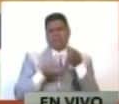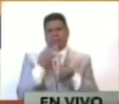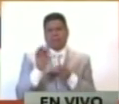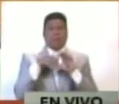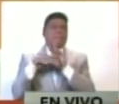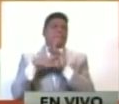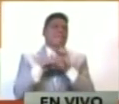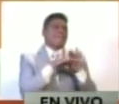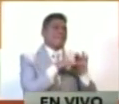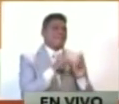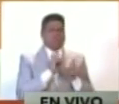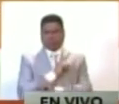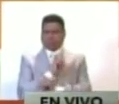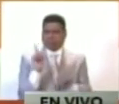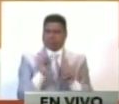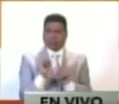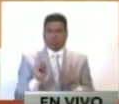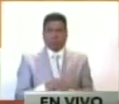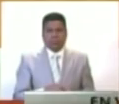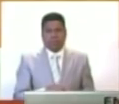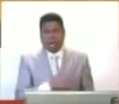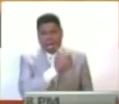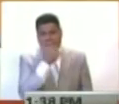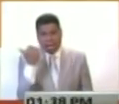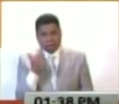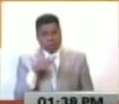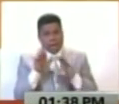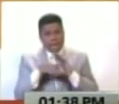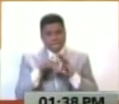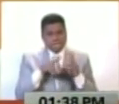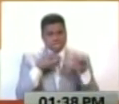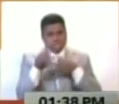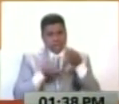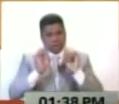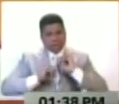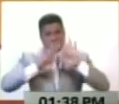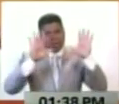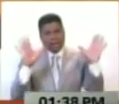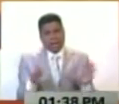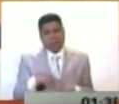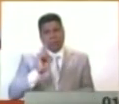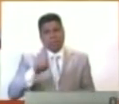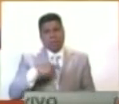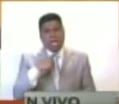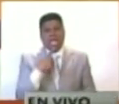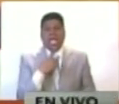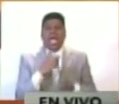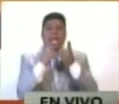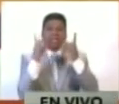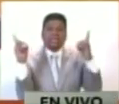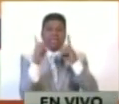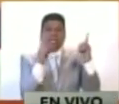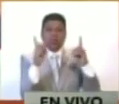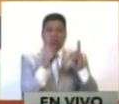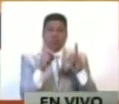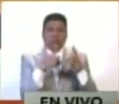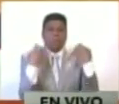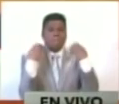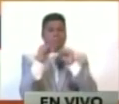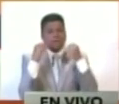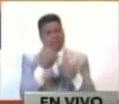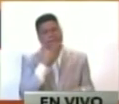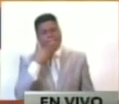países y a sus pueblos, le corresponde a ellos. Luego sobre el discurso, pasar del discurso a la acción. Ciertamente, te